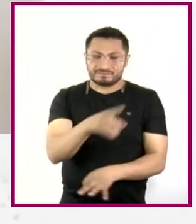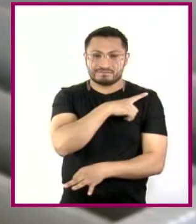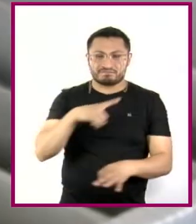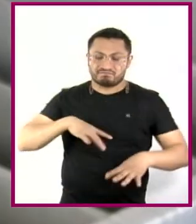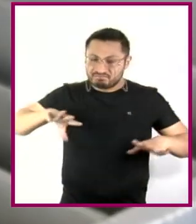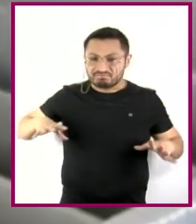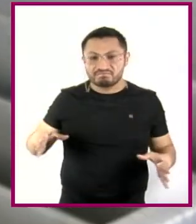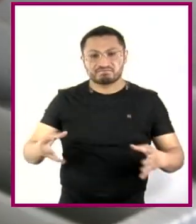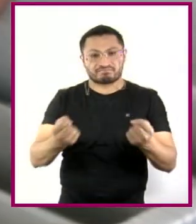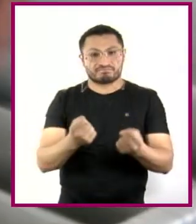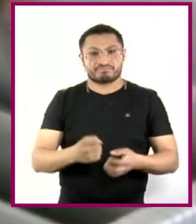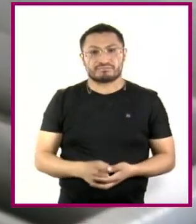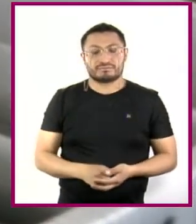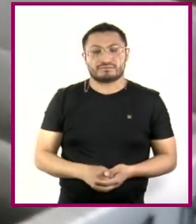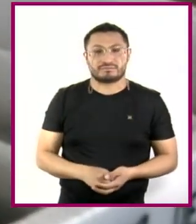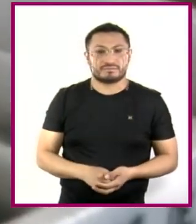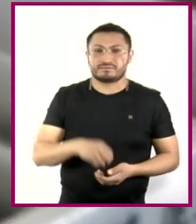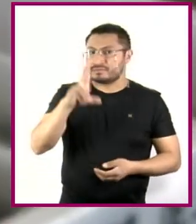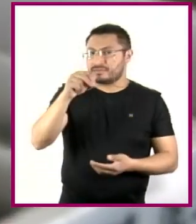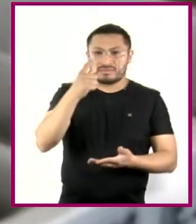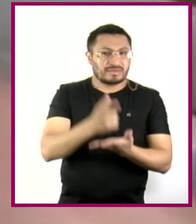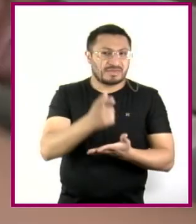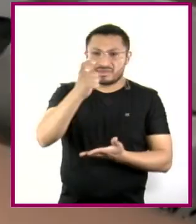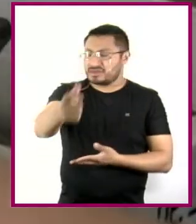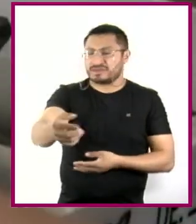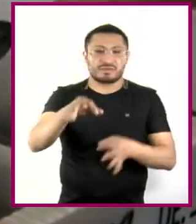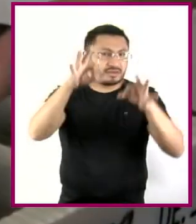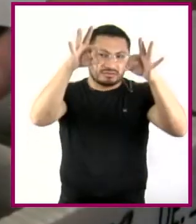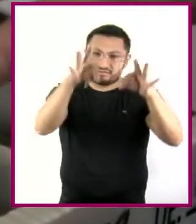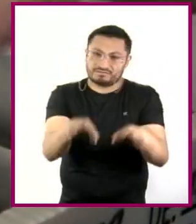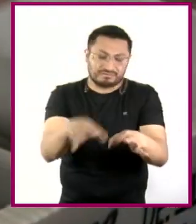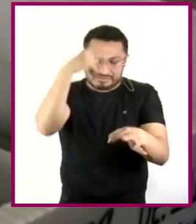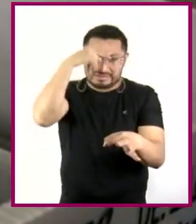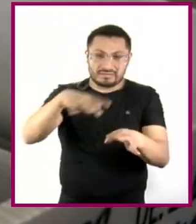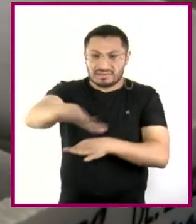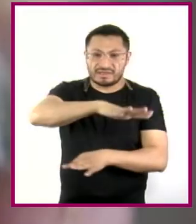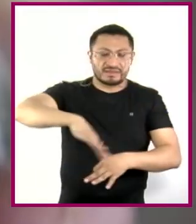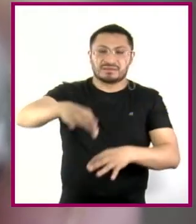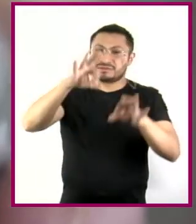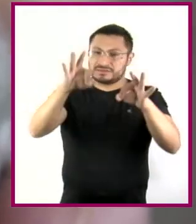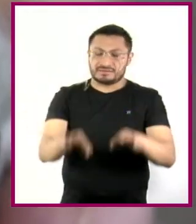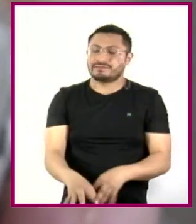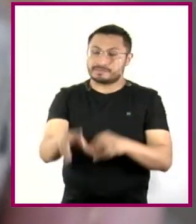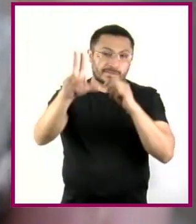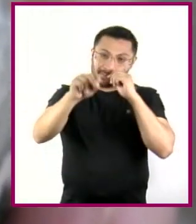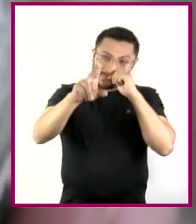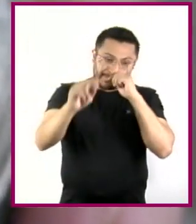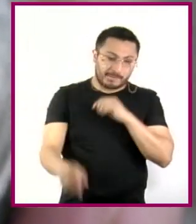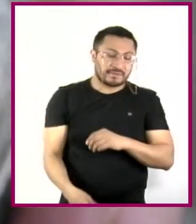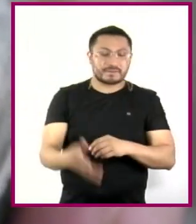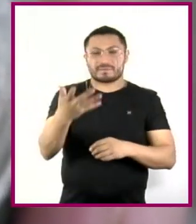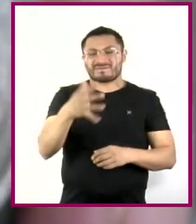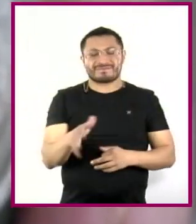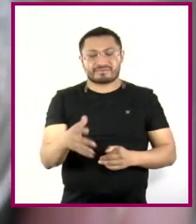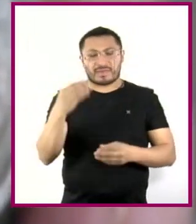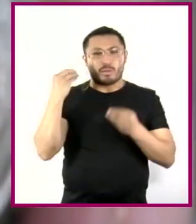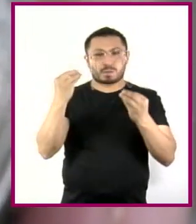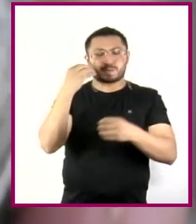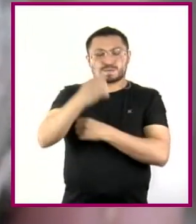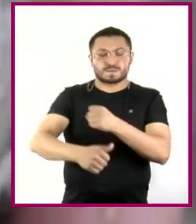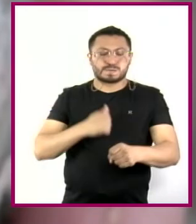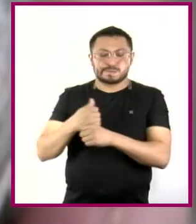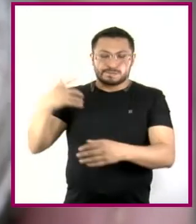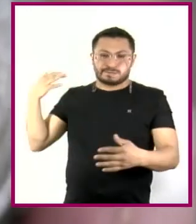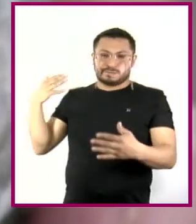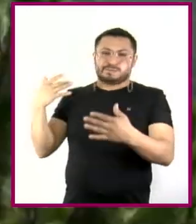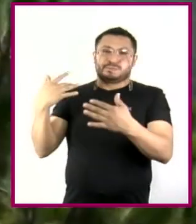daño. No pagan lo necesario para ayudar a la recuperación del medio ambiente. De hecho, durante muchos años,